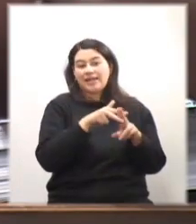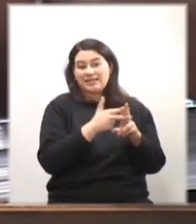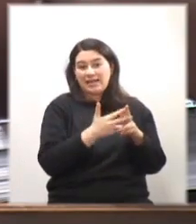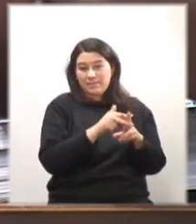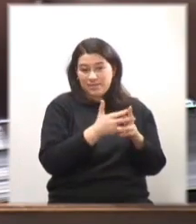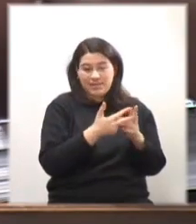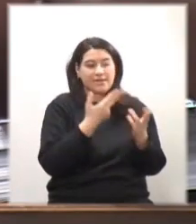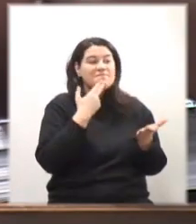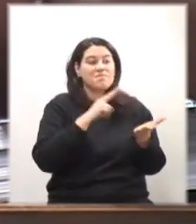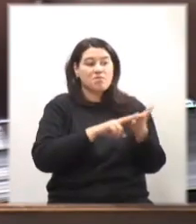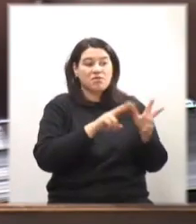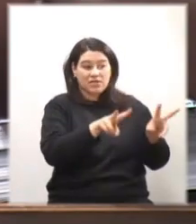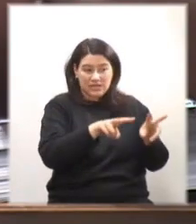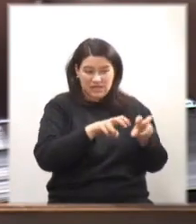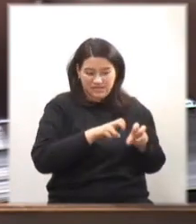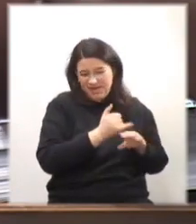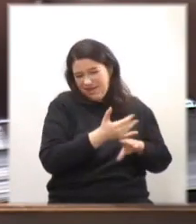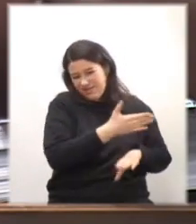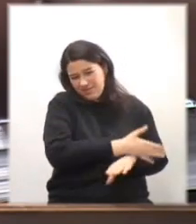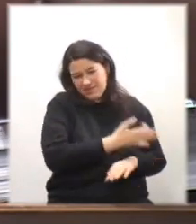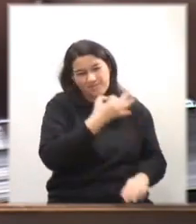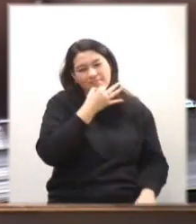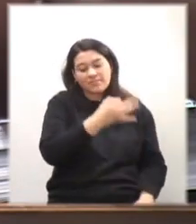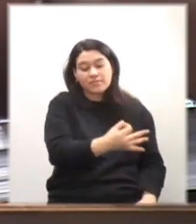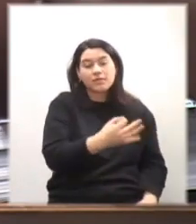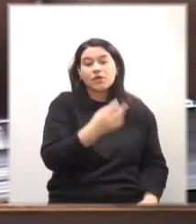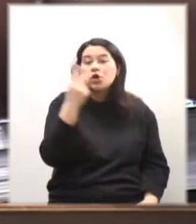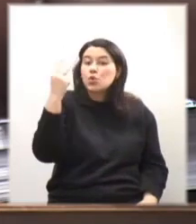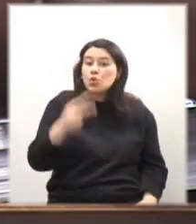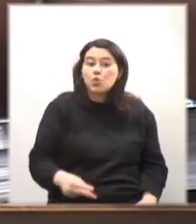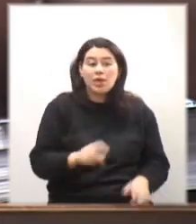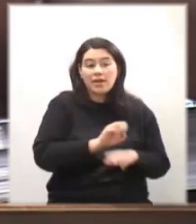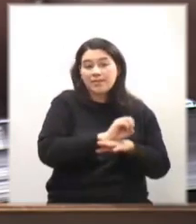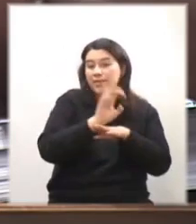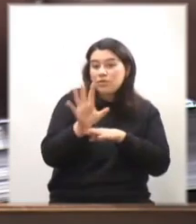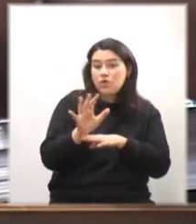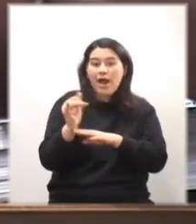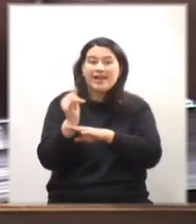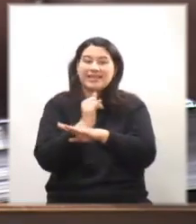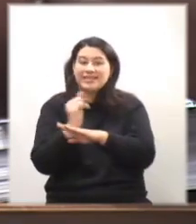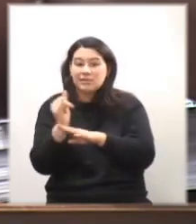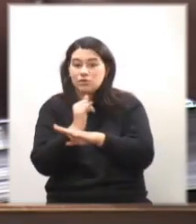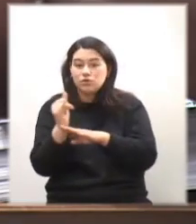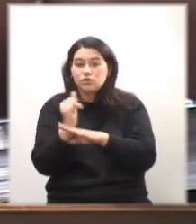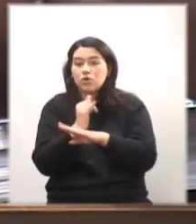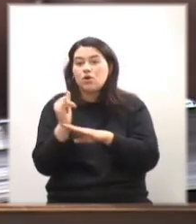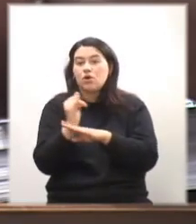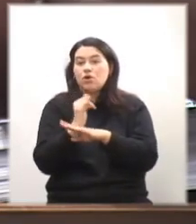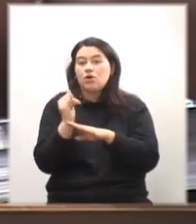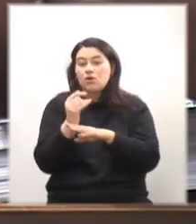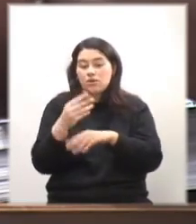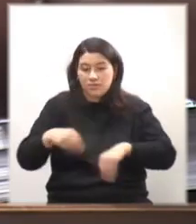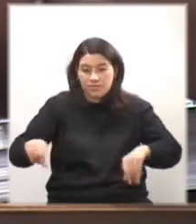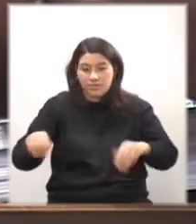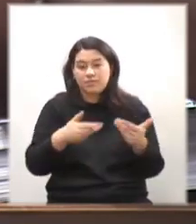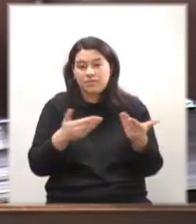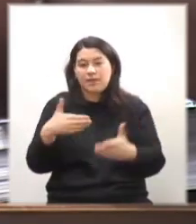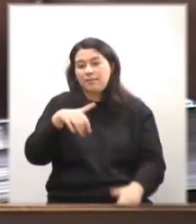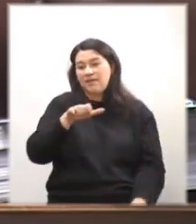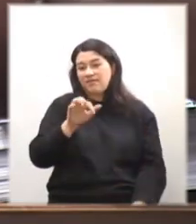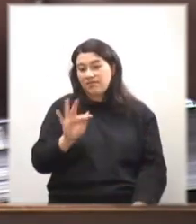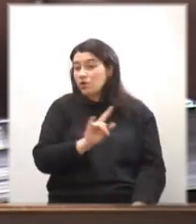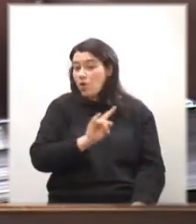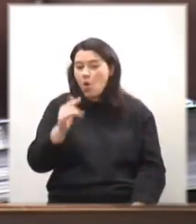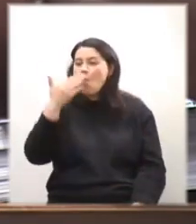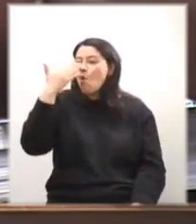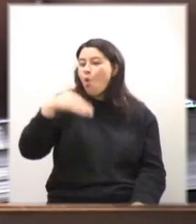herramientas impositivas antes mencionadas nunca fue transferido al Instituto de Colonización desde el MEF, sino